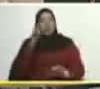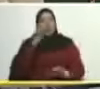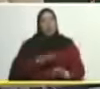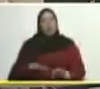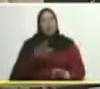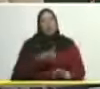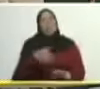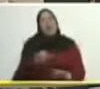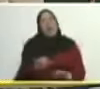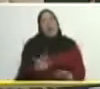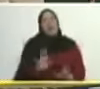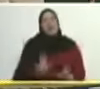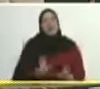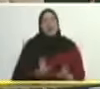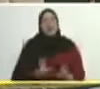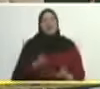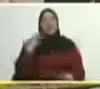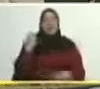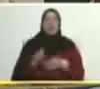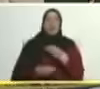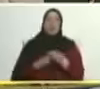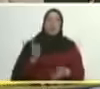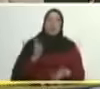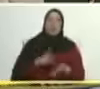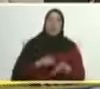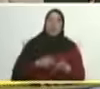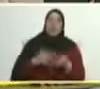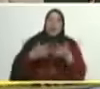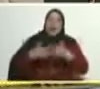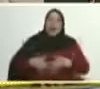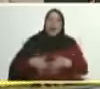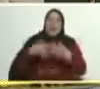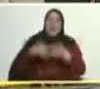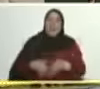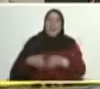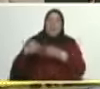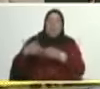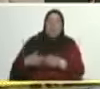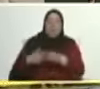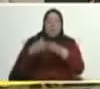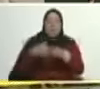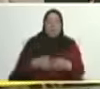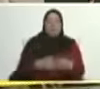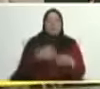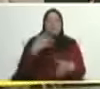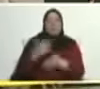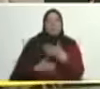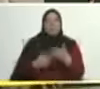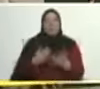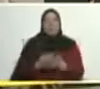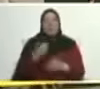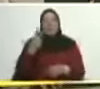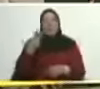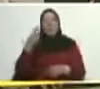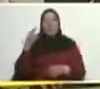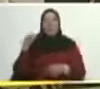negros. Creó una empresa naviera. Tenía dos barcos.